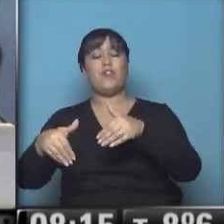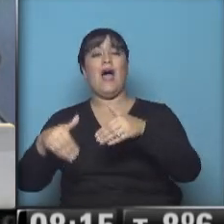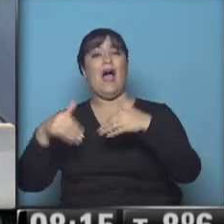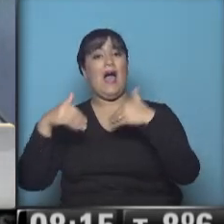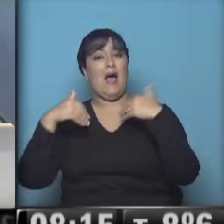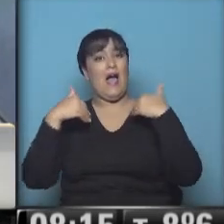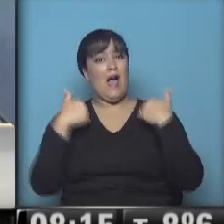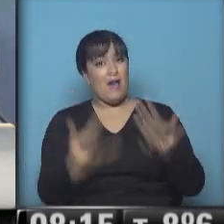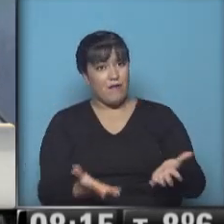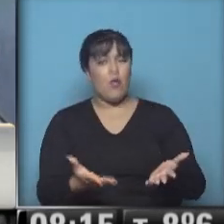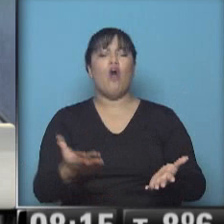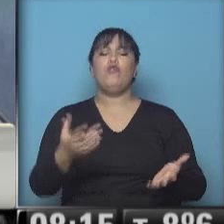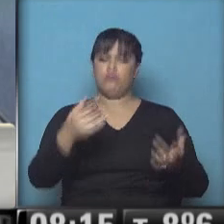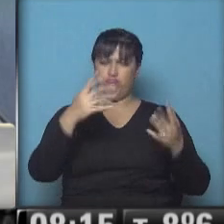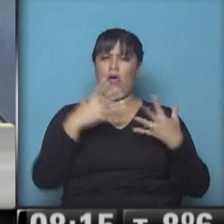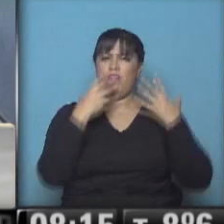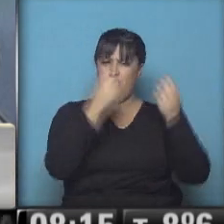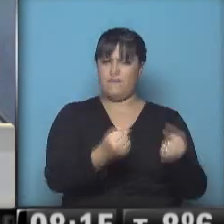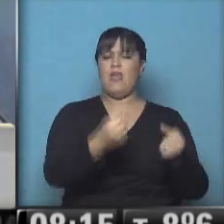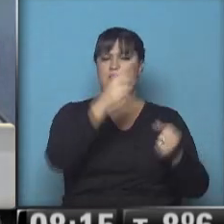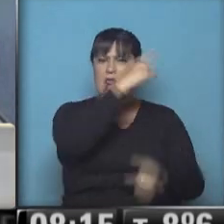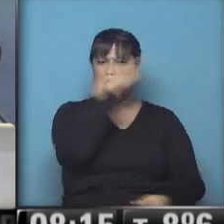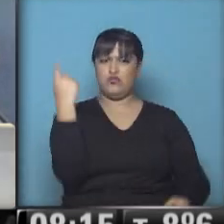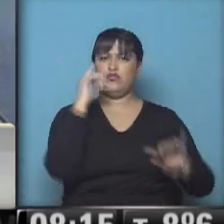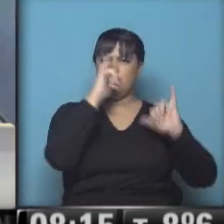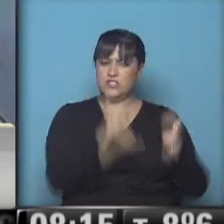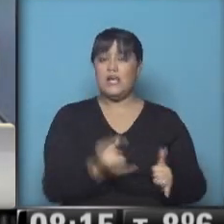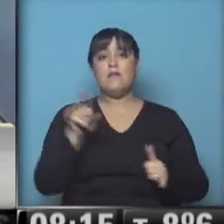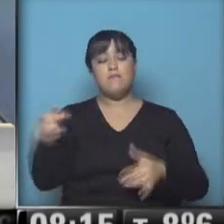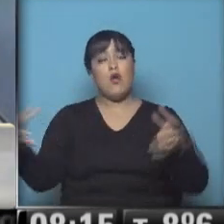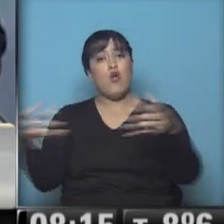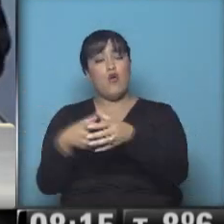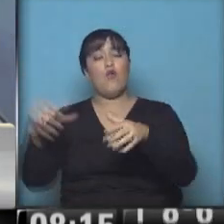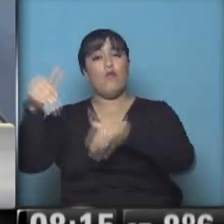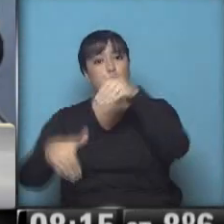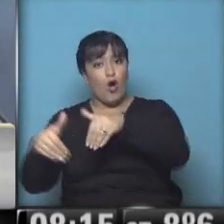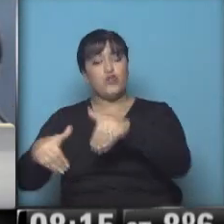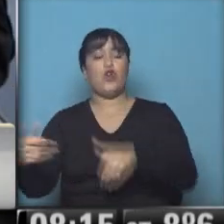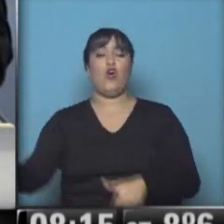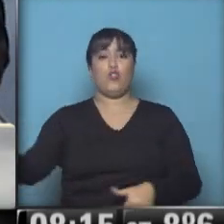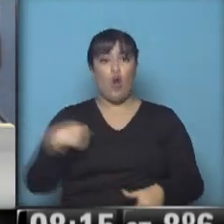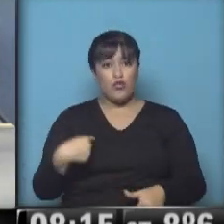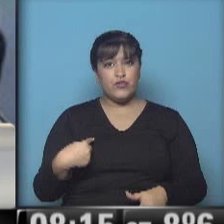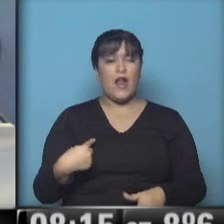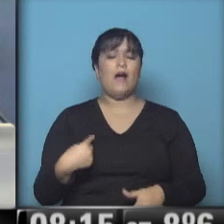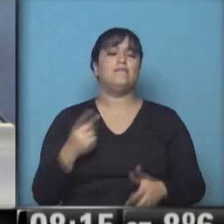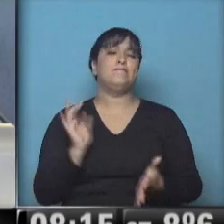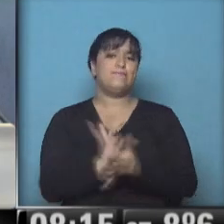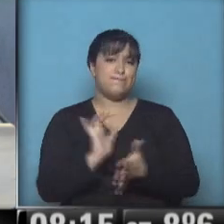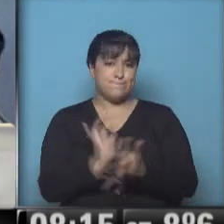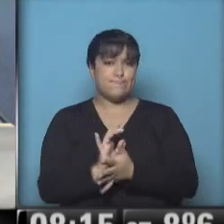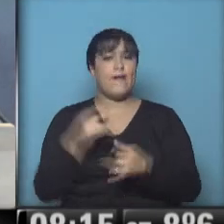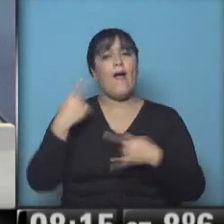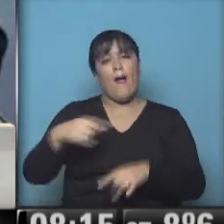desde una perspectiva nacional y popular y que los votas los que votan en contra lo hacen con un multiplicidad de